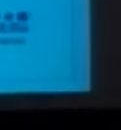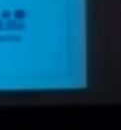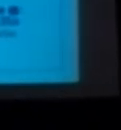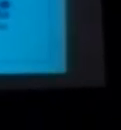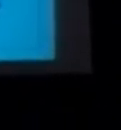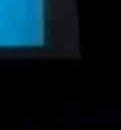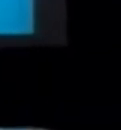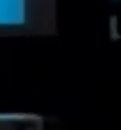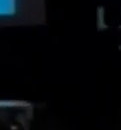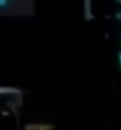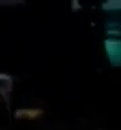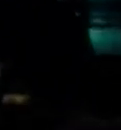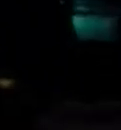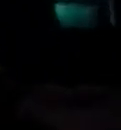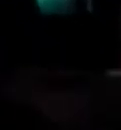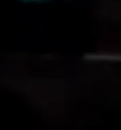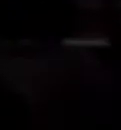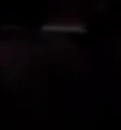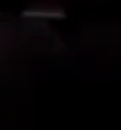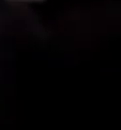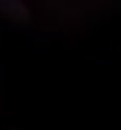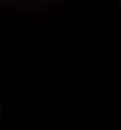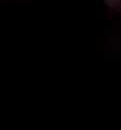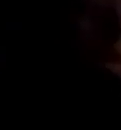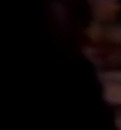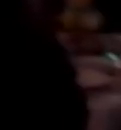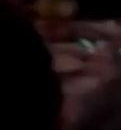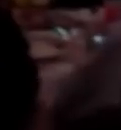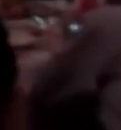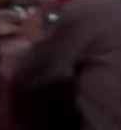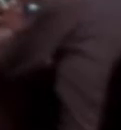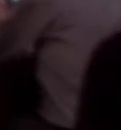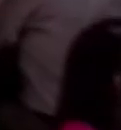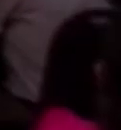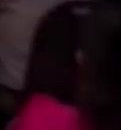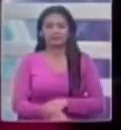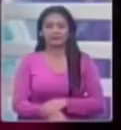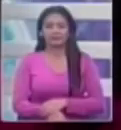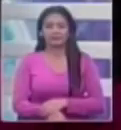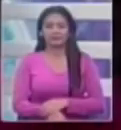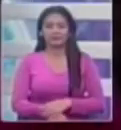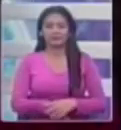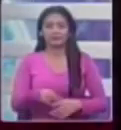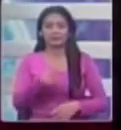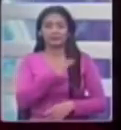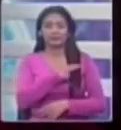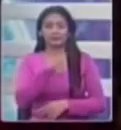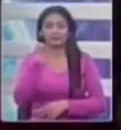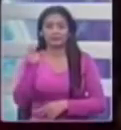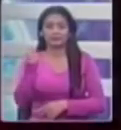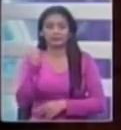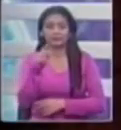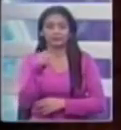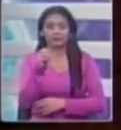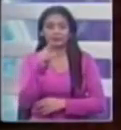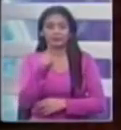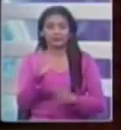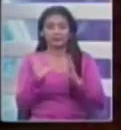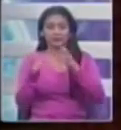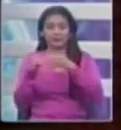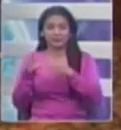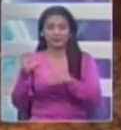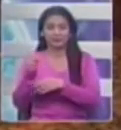La SPAE, Escuela de Negocios del ESPOL, realizó el evento Perspectivas Económicas, un enfoque gerencial 2017. El